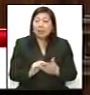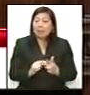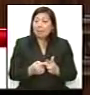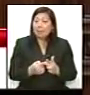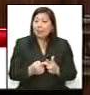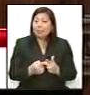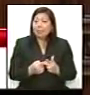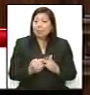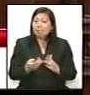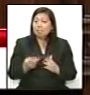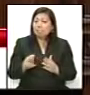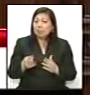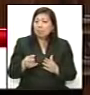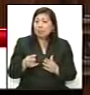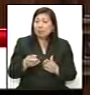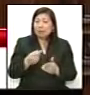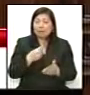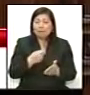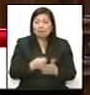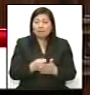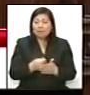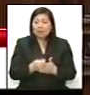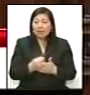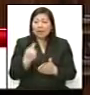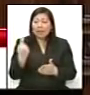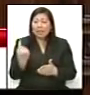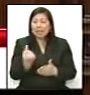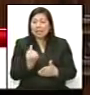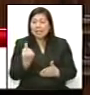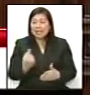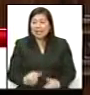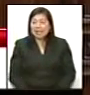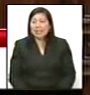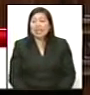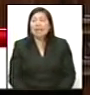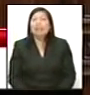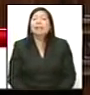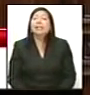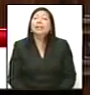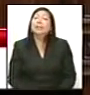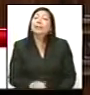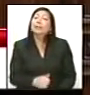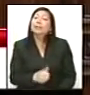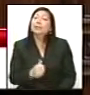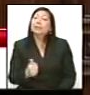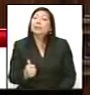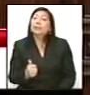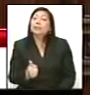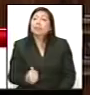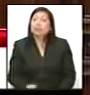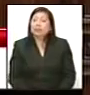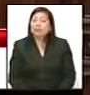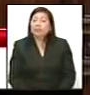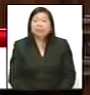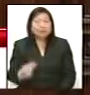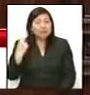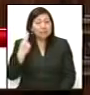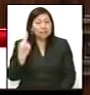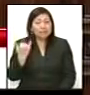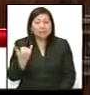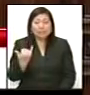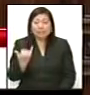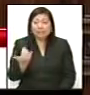hacer crecer la deuda generada. Por otro lado, la razón de este tipo